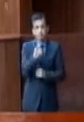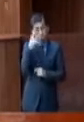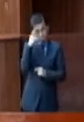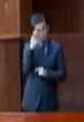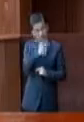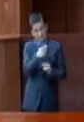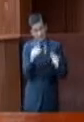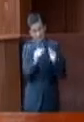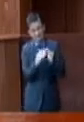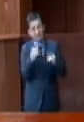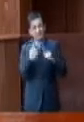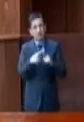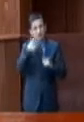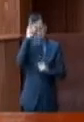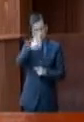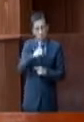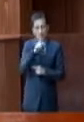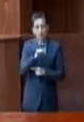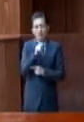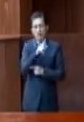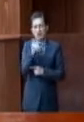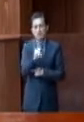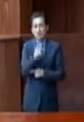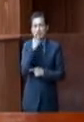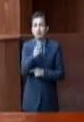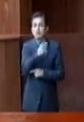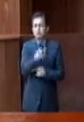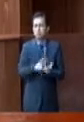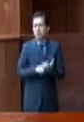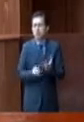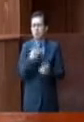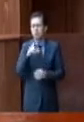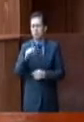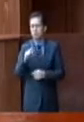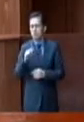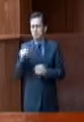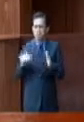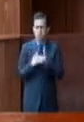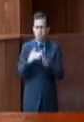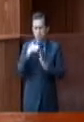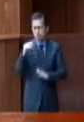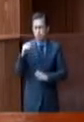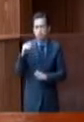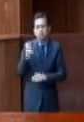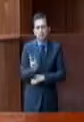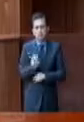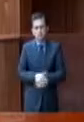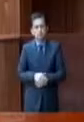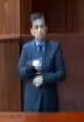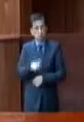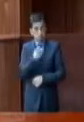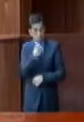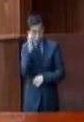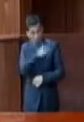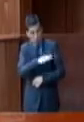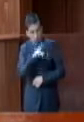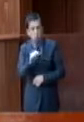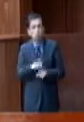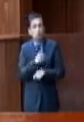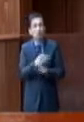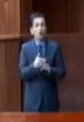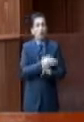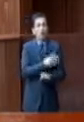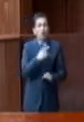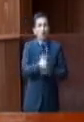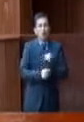propiedad de gali fayad estaba luego en 70 millones de pesos no puede constituir un hecho falso pues si bien éste adquirió la propiedad de una cantidad menor en 2011